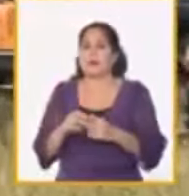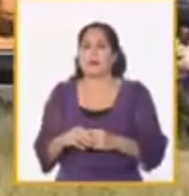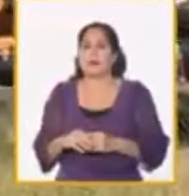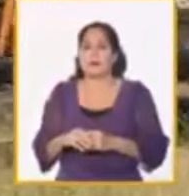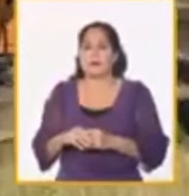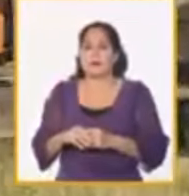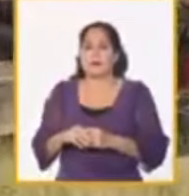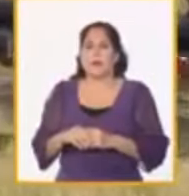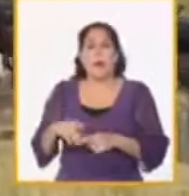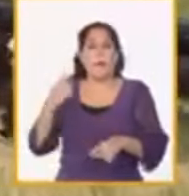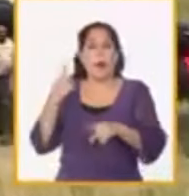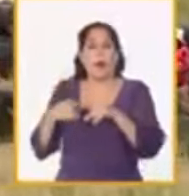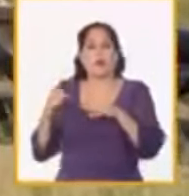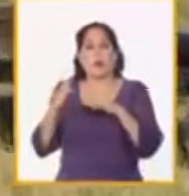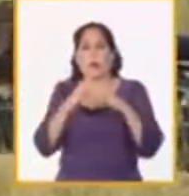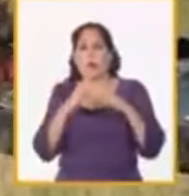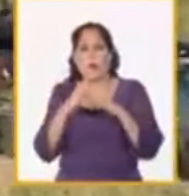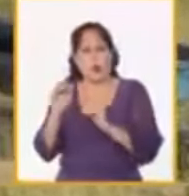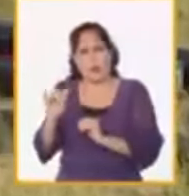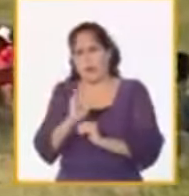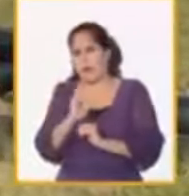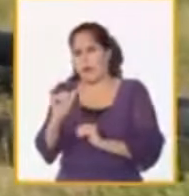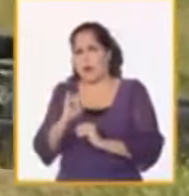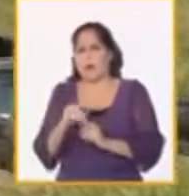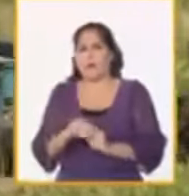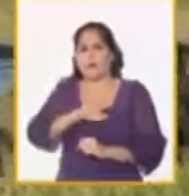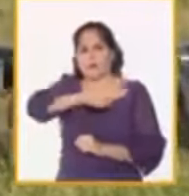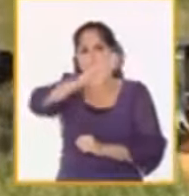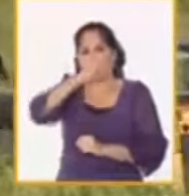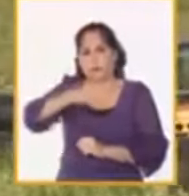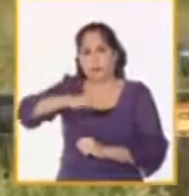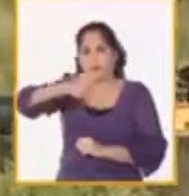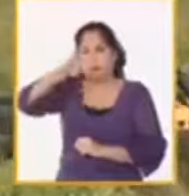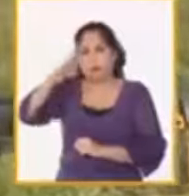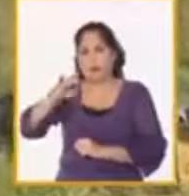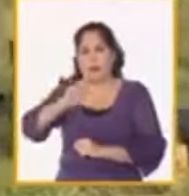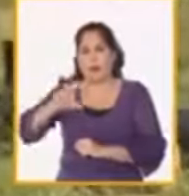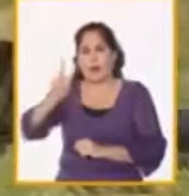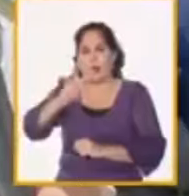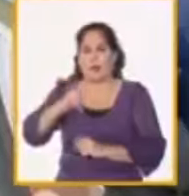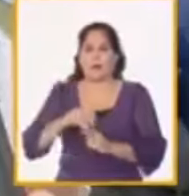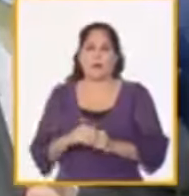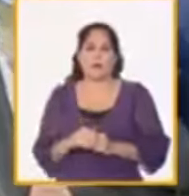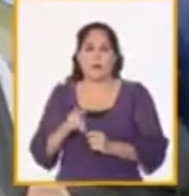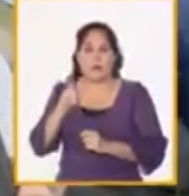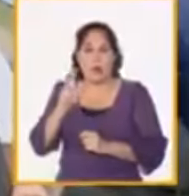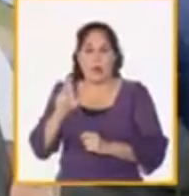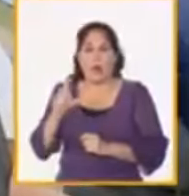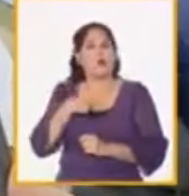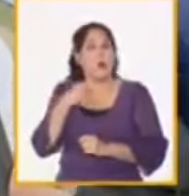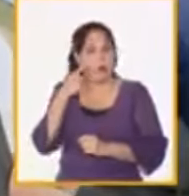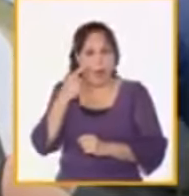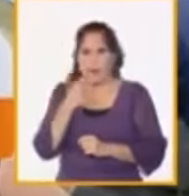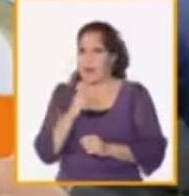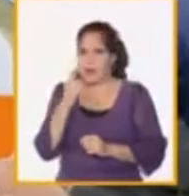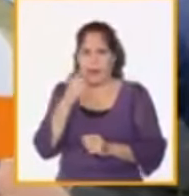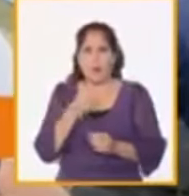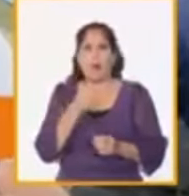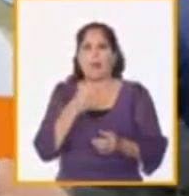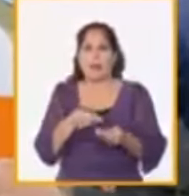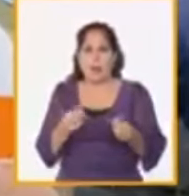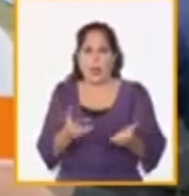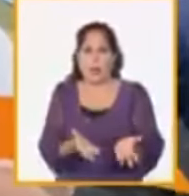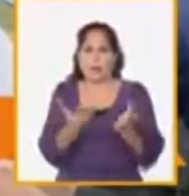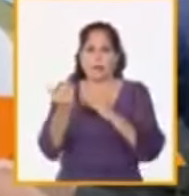y otras comunidades del Escambray Villaclareño. Ya hemos visto los movimientos de la obra, ya por lo menos se están